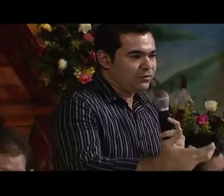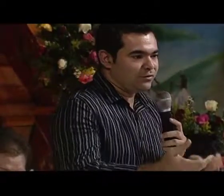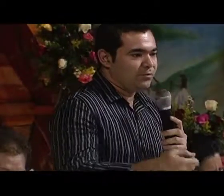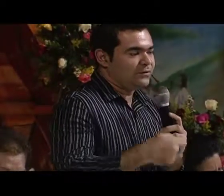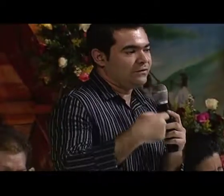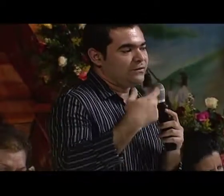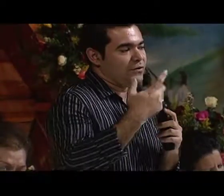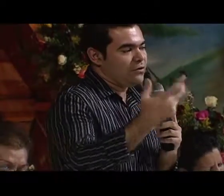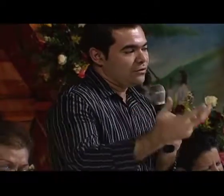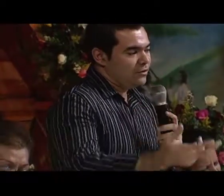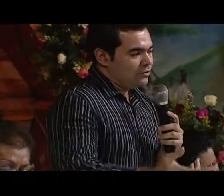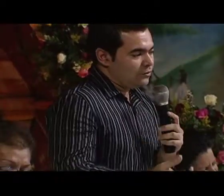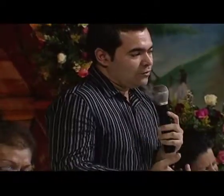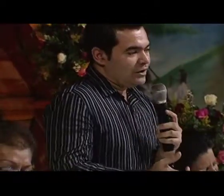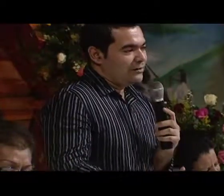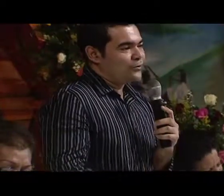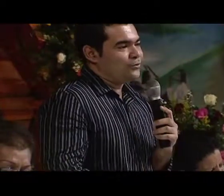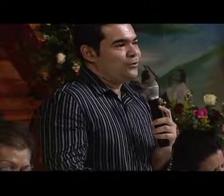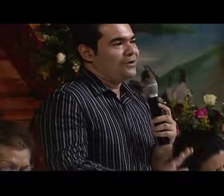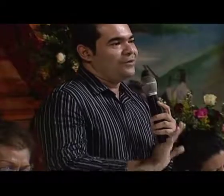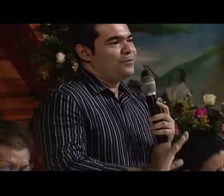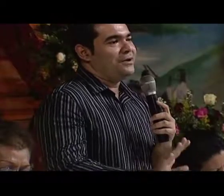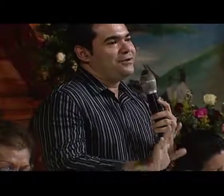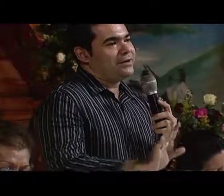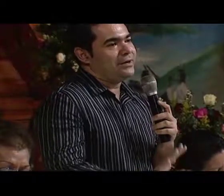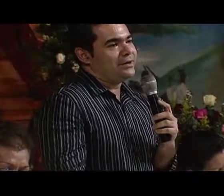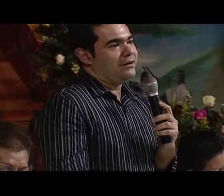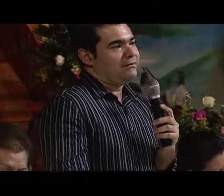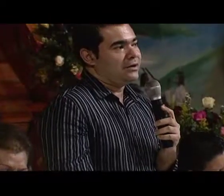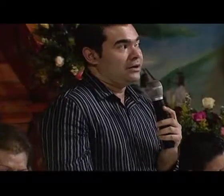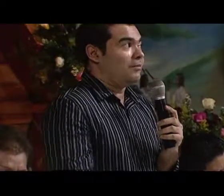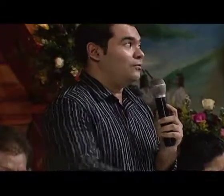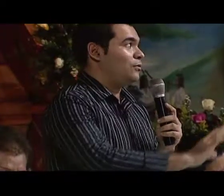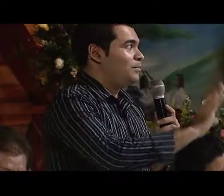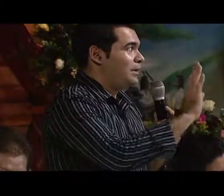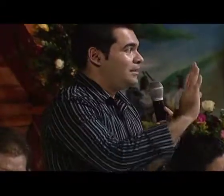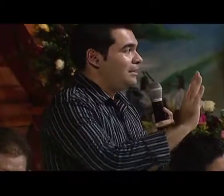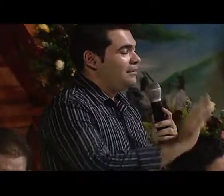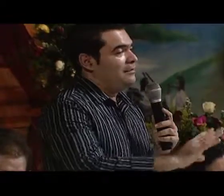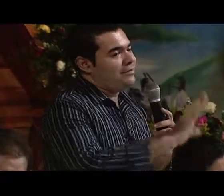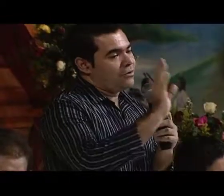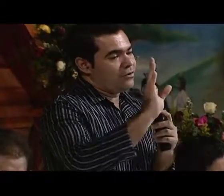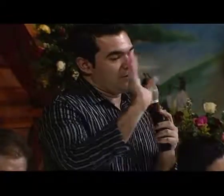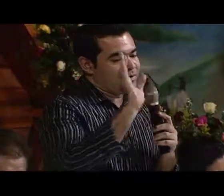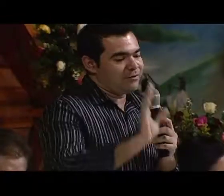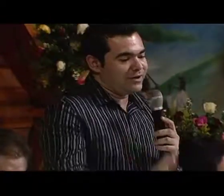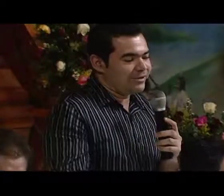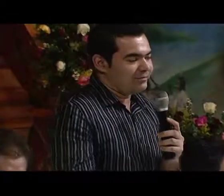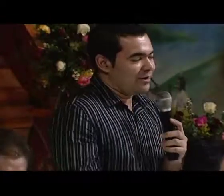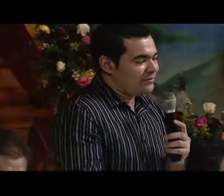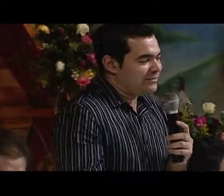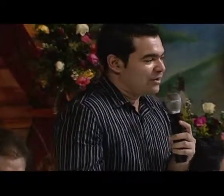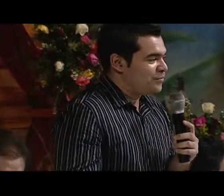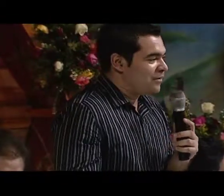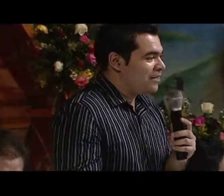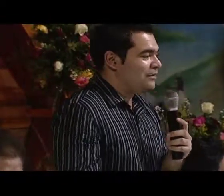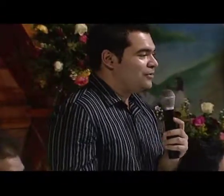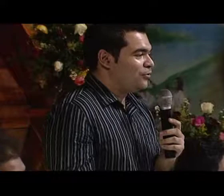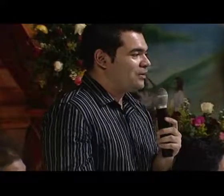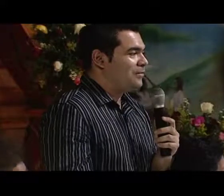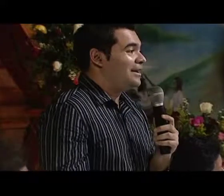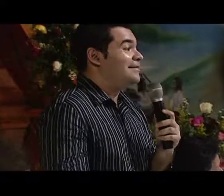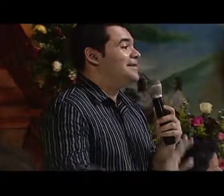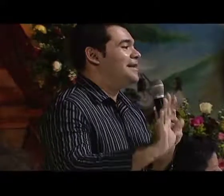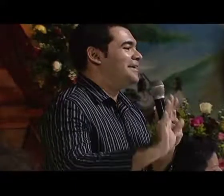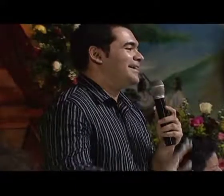juventud, tu disposición, todo el asunto, y el hombre no quería y no quería. Me sorprende que ahora me habían avisado, me habían